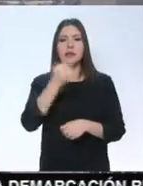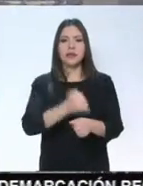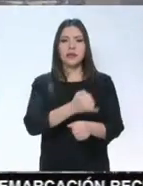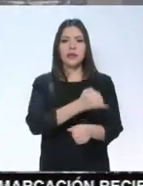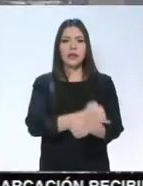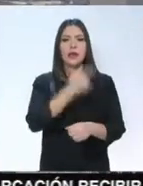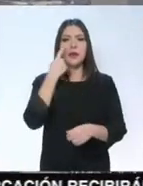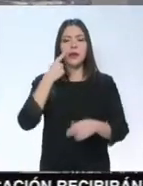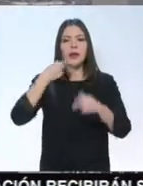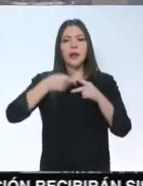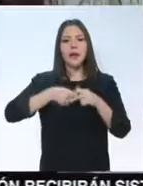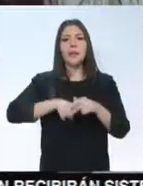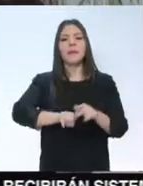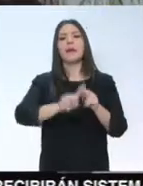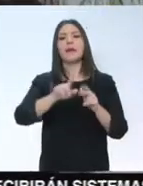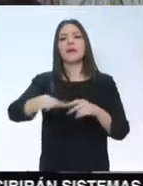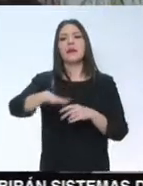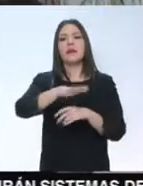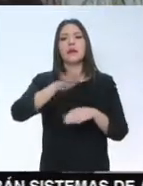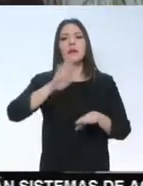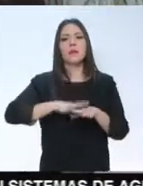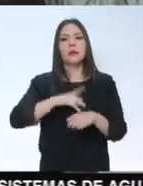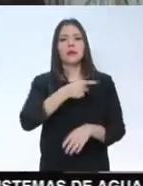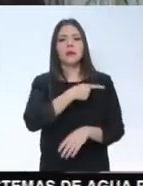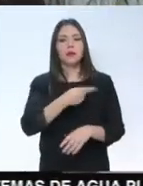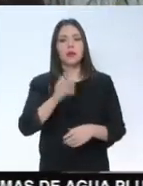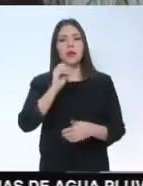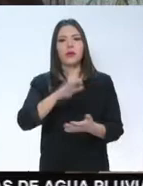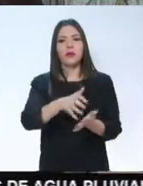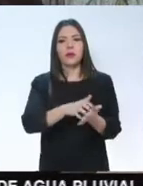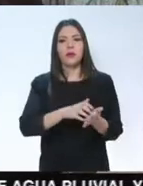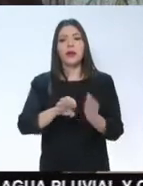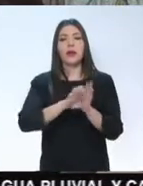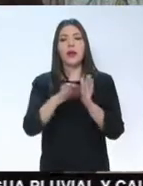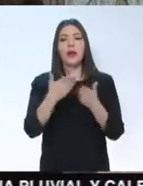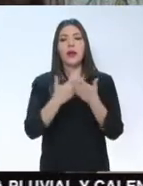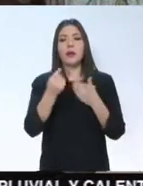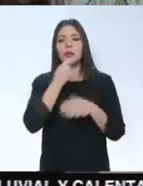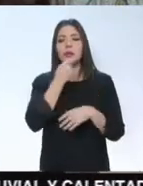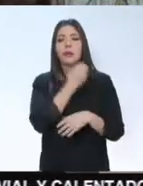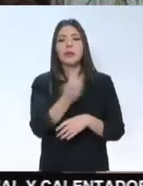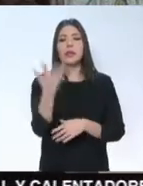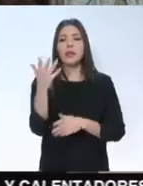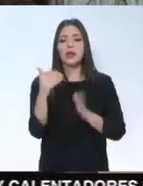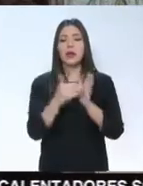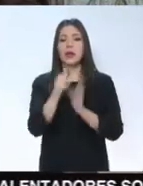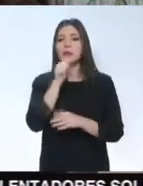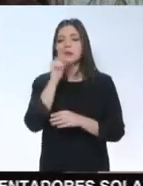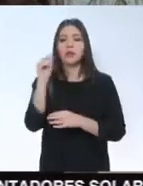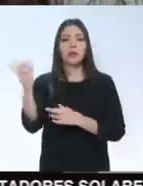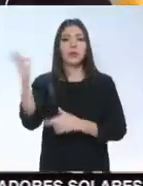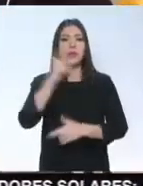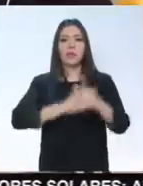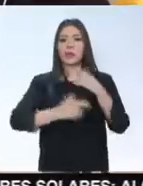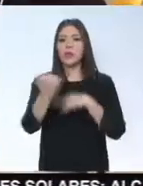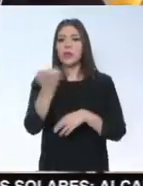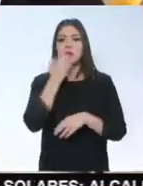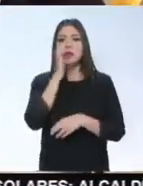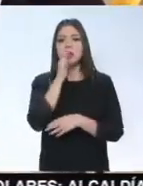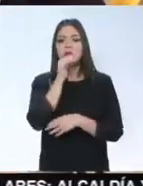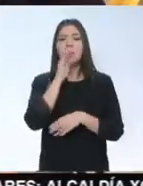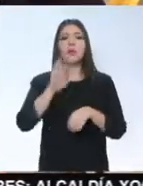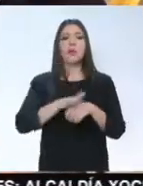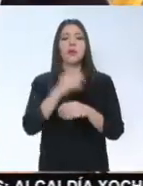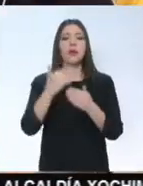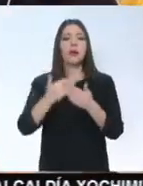las zonas más pobres. Y para los 5,000 pequeños que aún no regresan a las aulas escolares debido a los daños ocasionados por